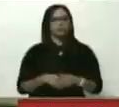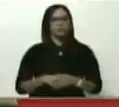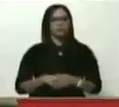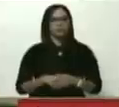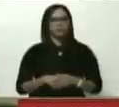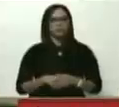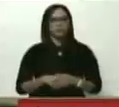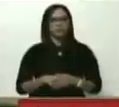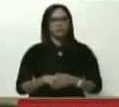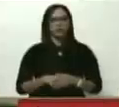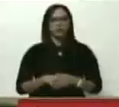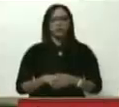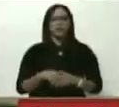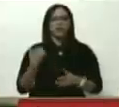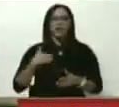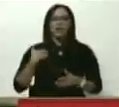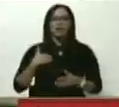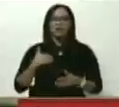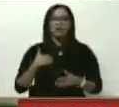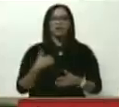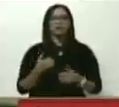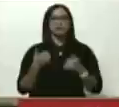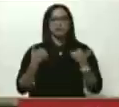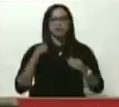En Argentina, ayer la justicia decidió